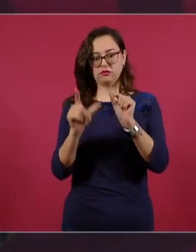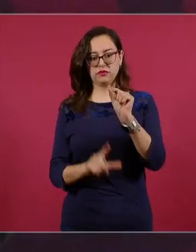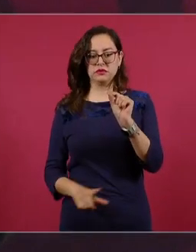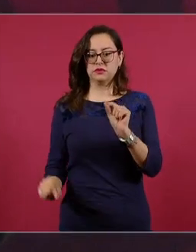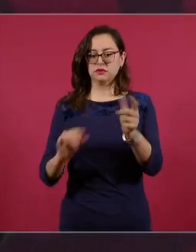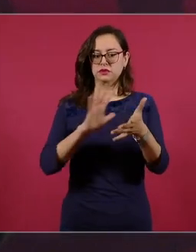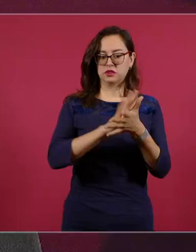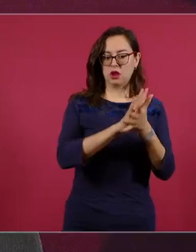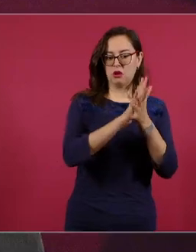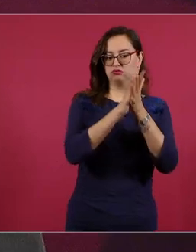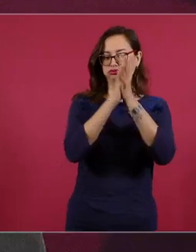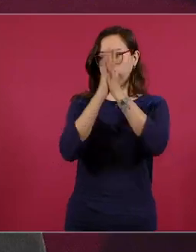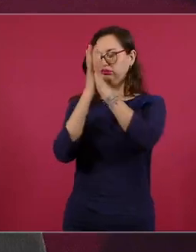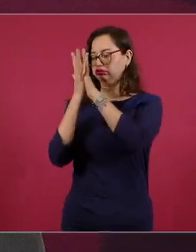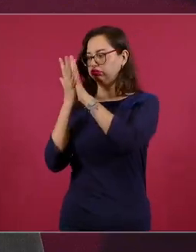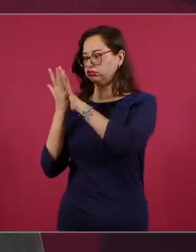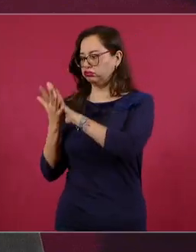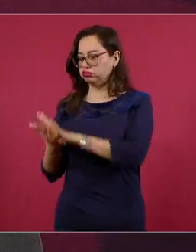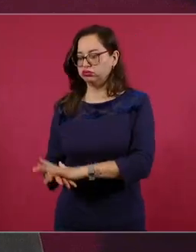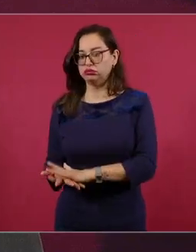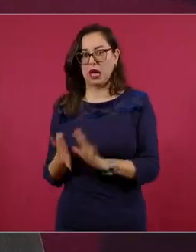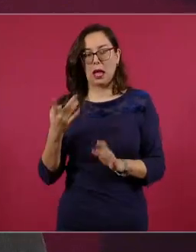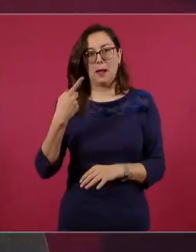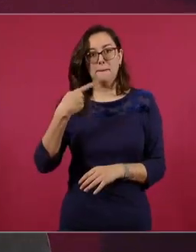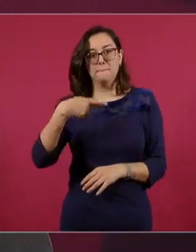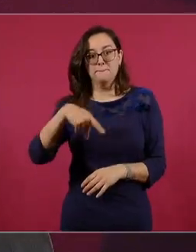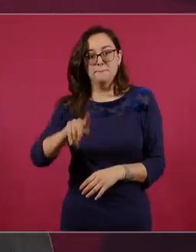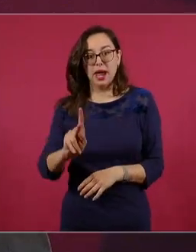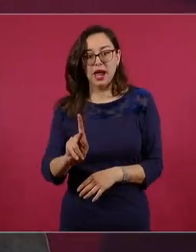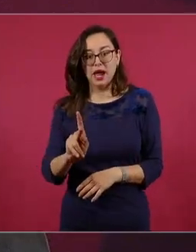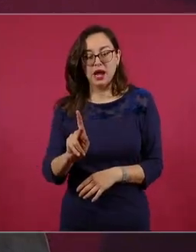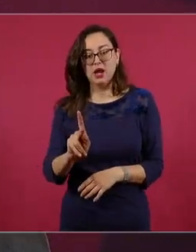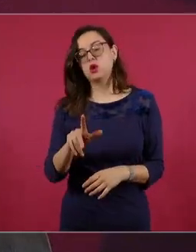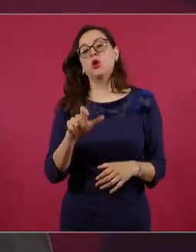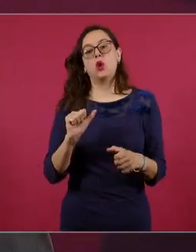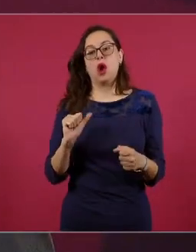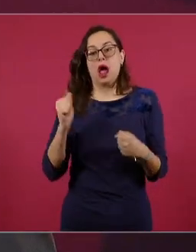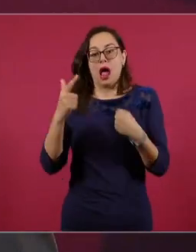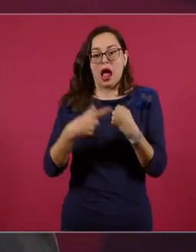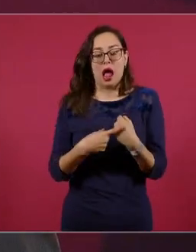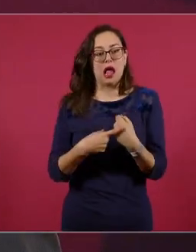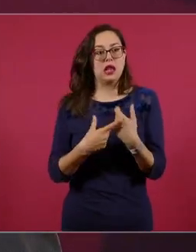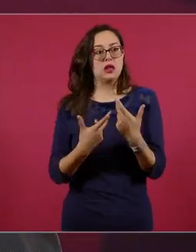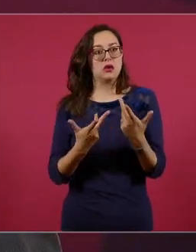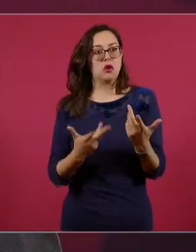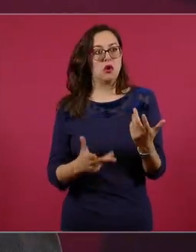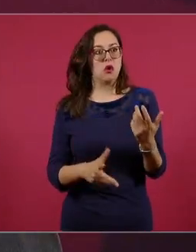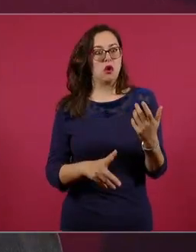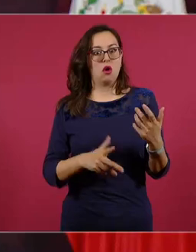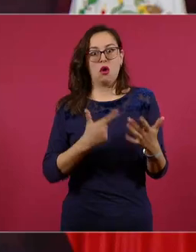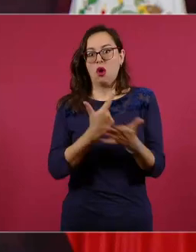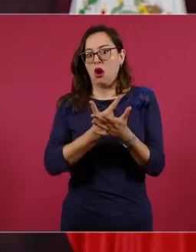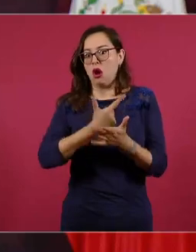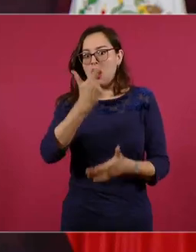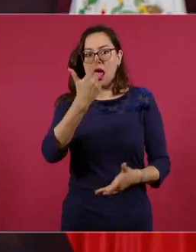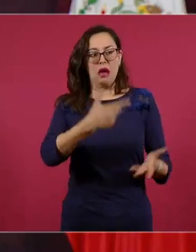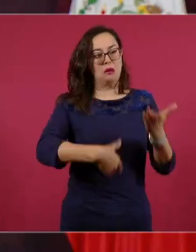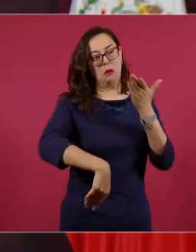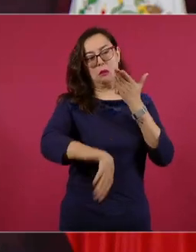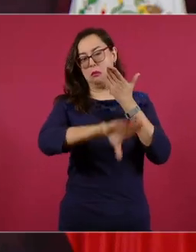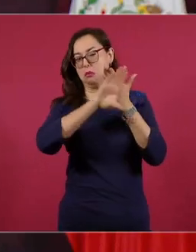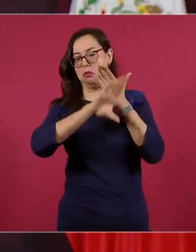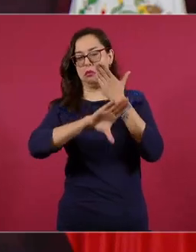el límite de los cuestionamientos en los periódicos, en la radio, en la televisión,